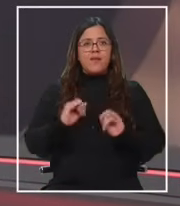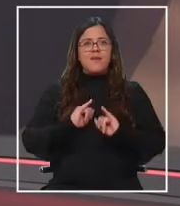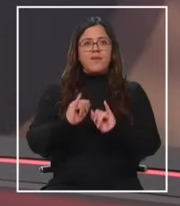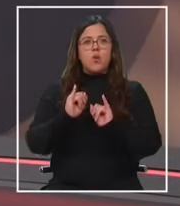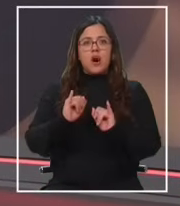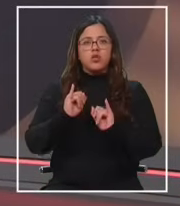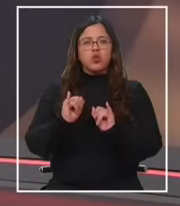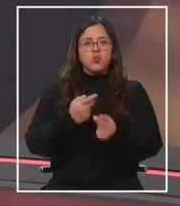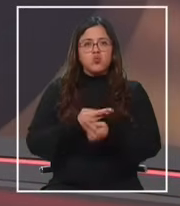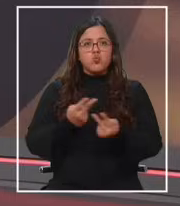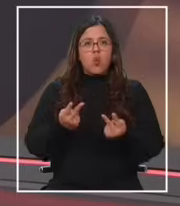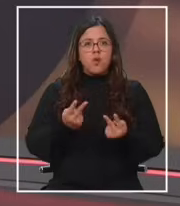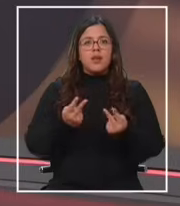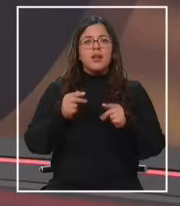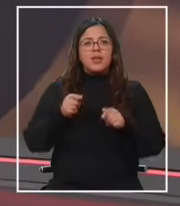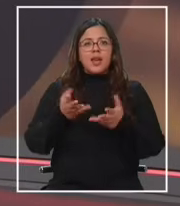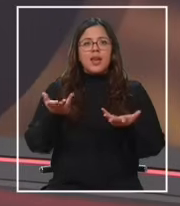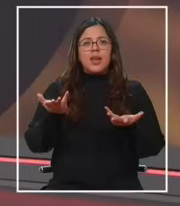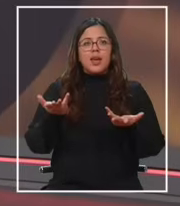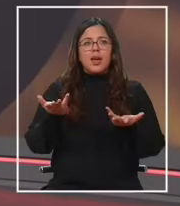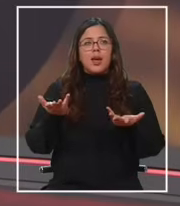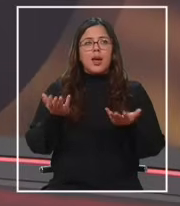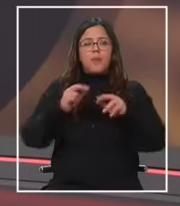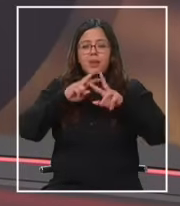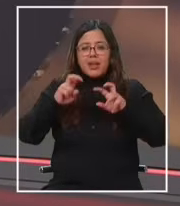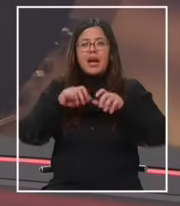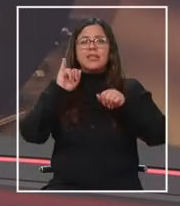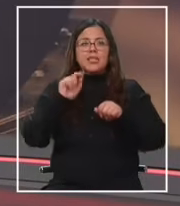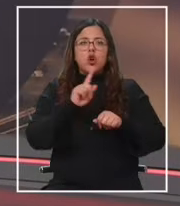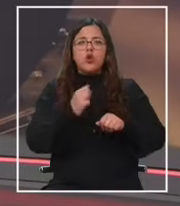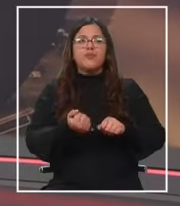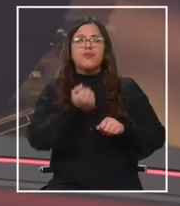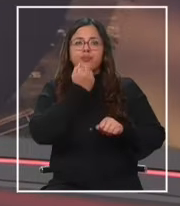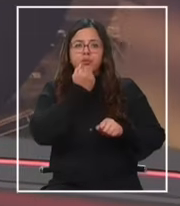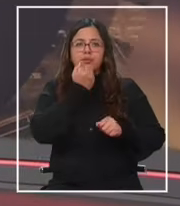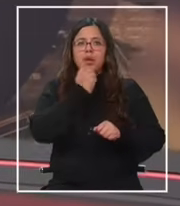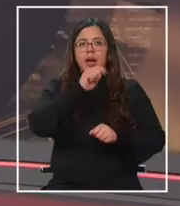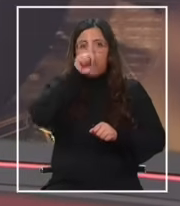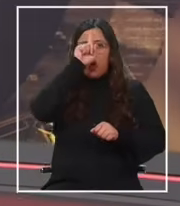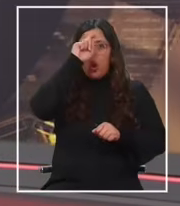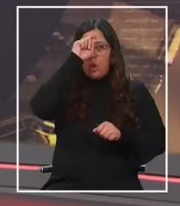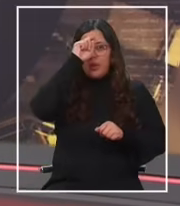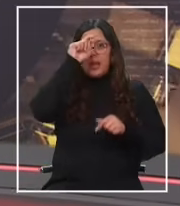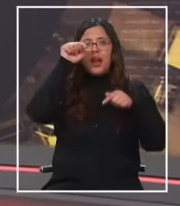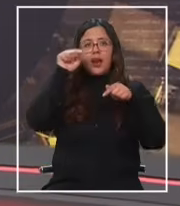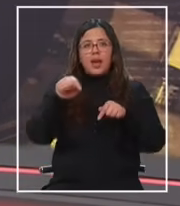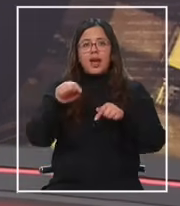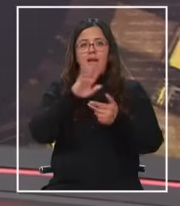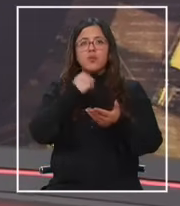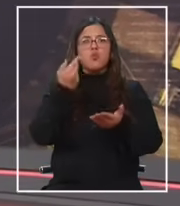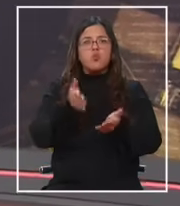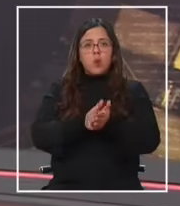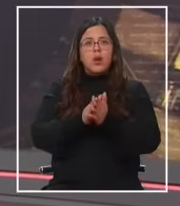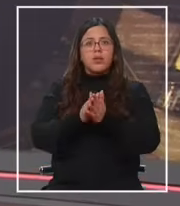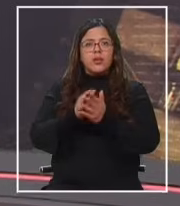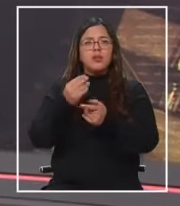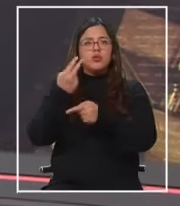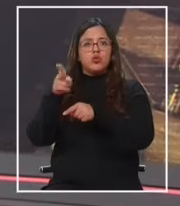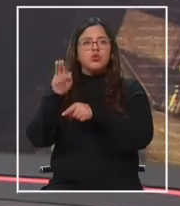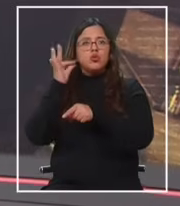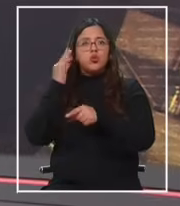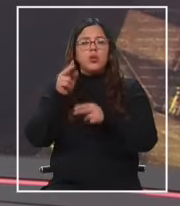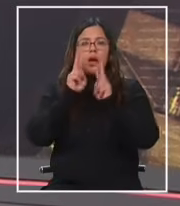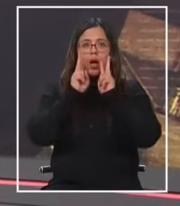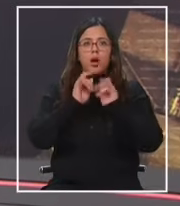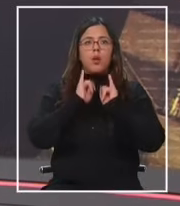son de interés público y que buscan aclarar si hubo o no negligencias en el centro asistencial que la llevaron a su fallecimiento. Josefa Bustos y